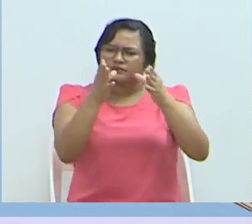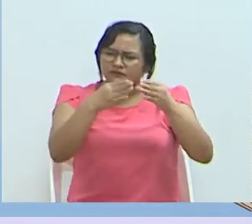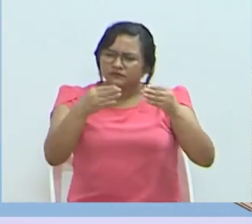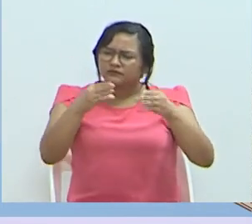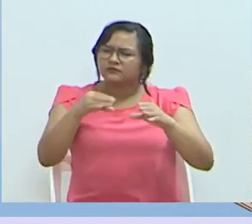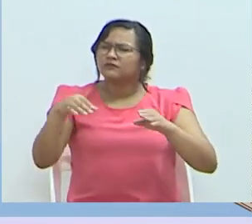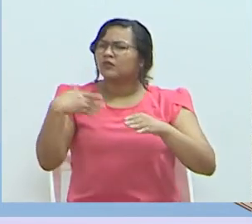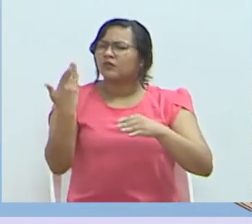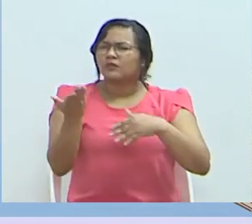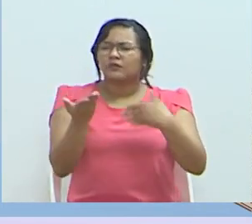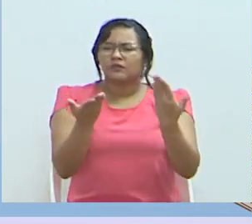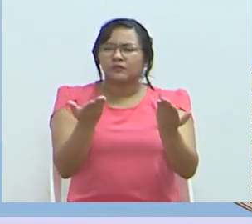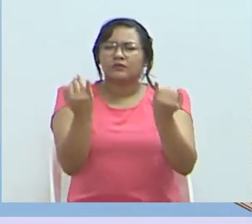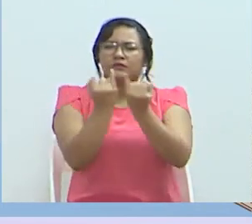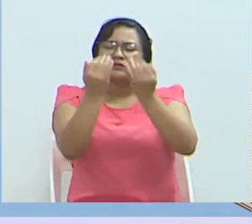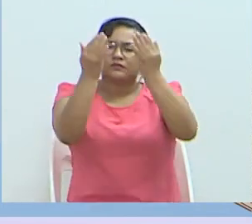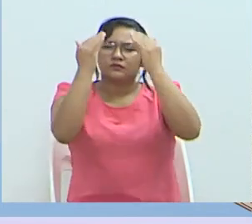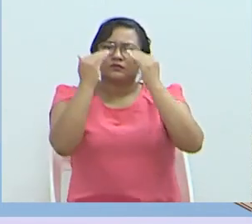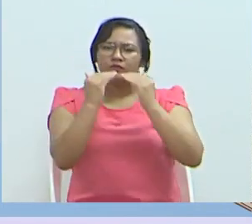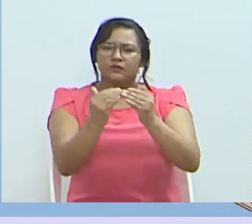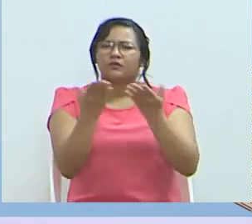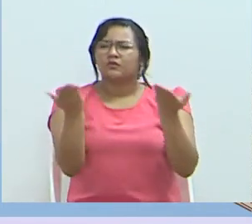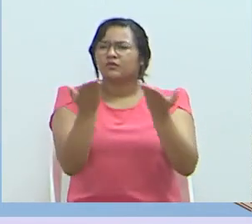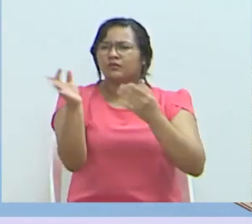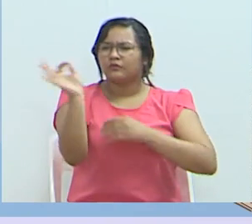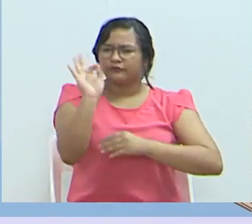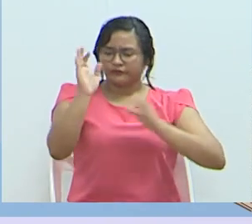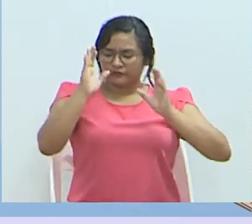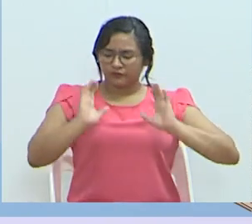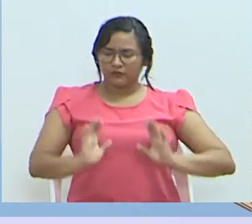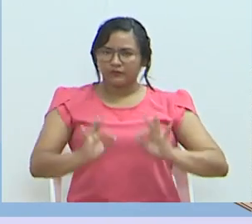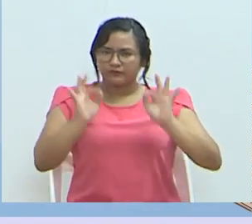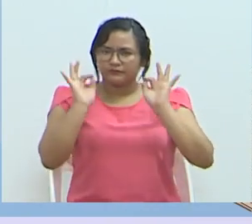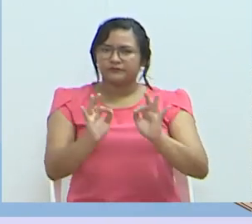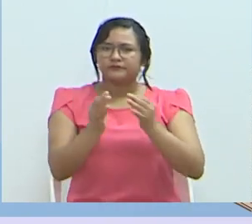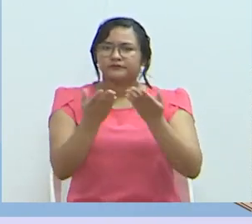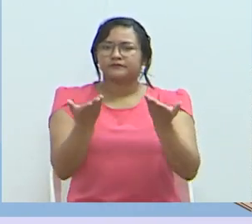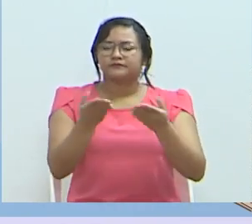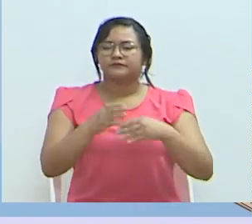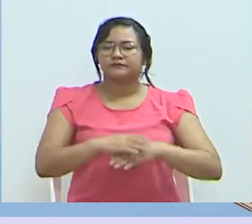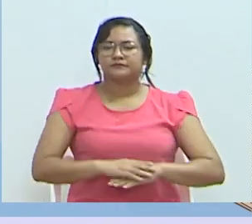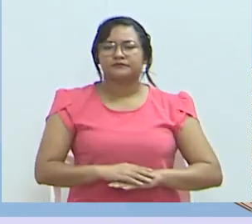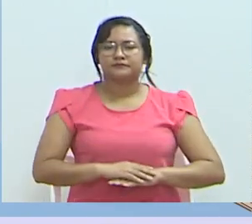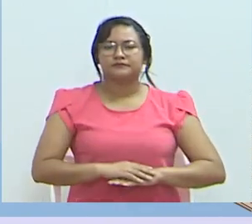está formado un conjunto de tejidos y cómo está formado nuestro cuerpo.